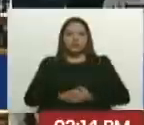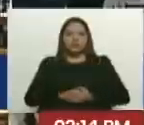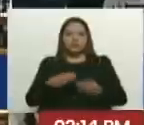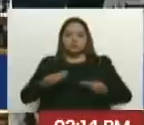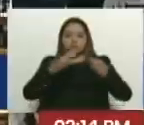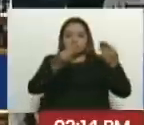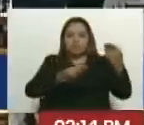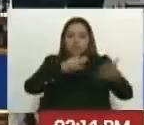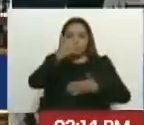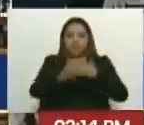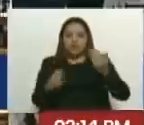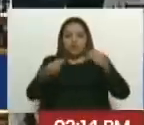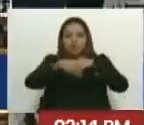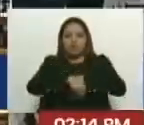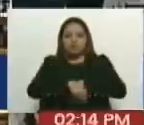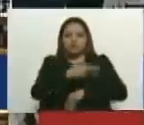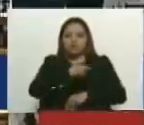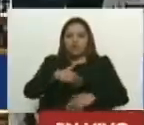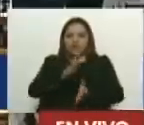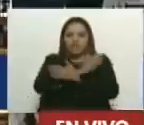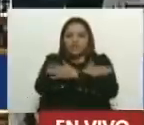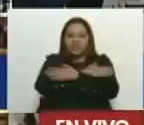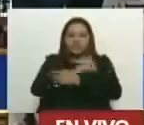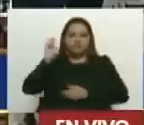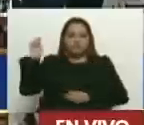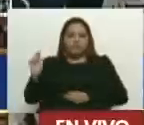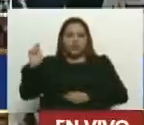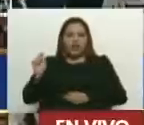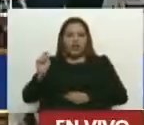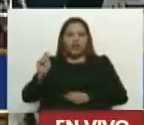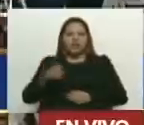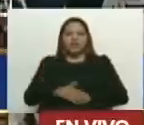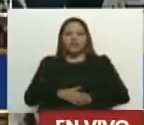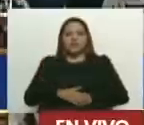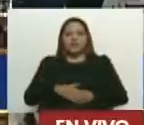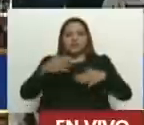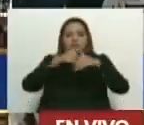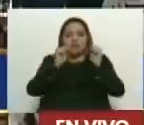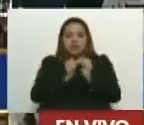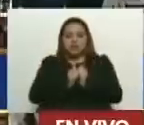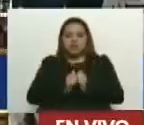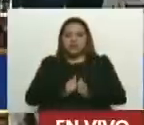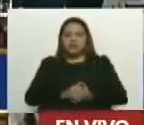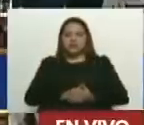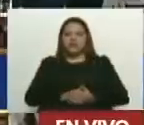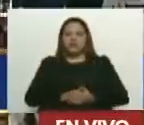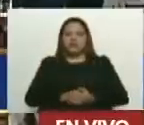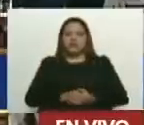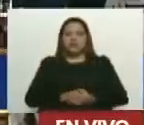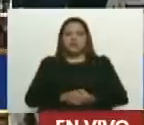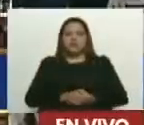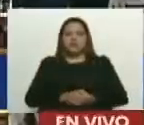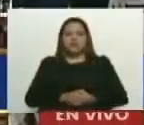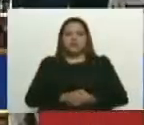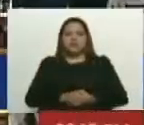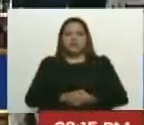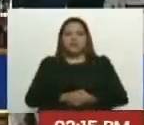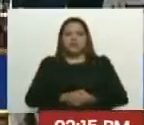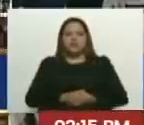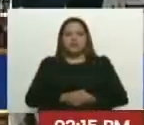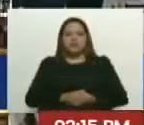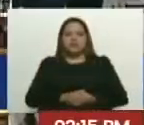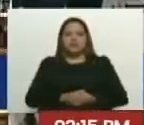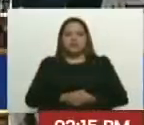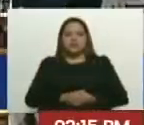Quiero felicitar a Mercedes Sánchez, diputada de Anzoátegui, y explicaba desde el sentimiento de una madre de